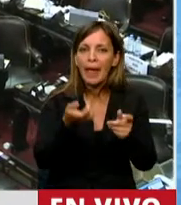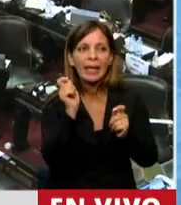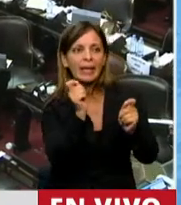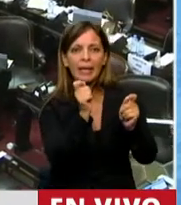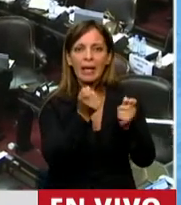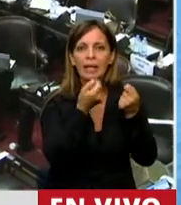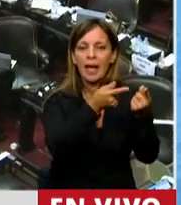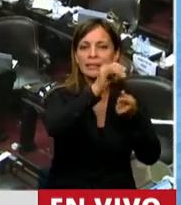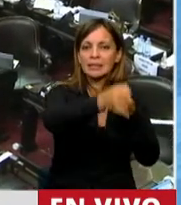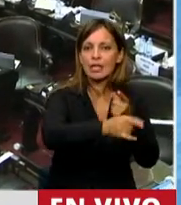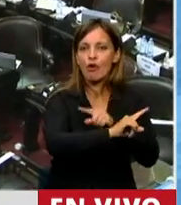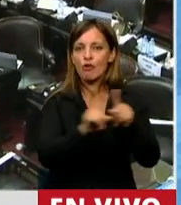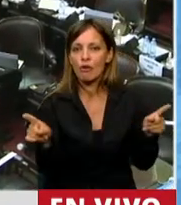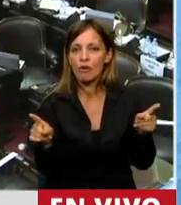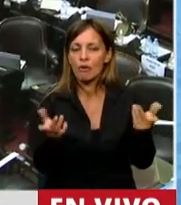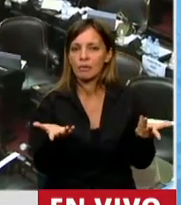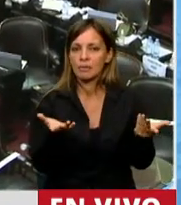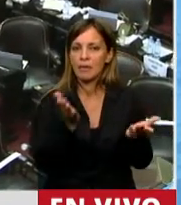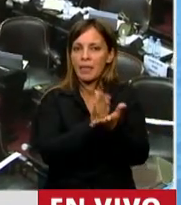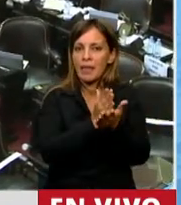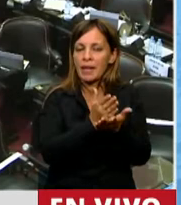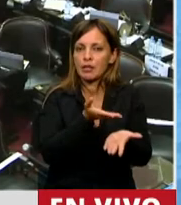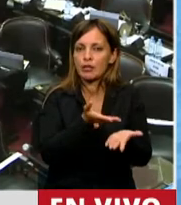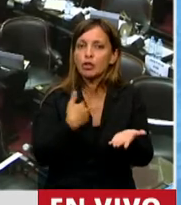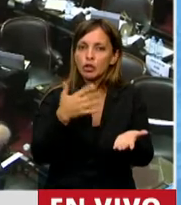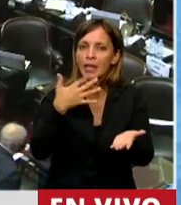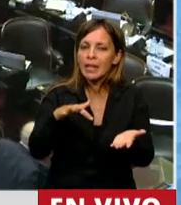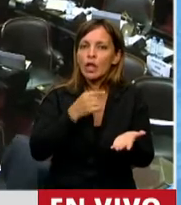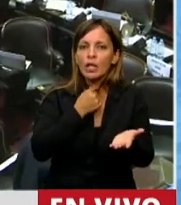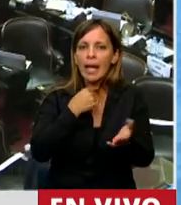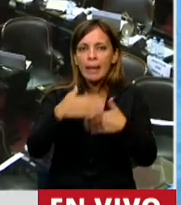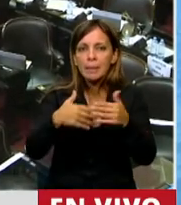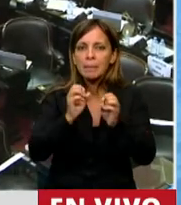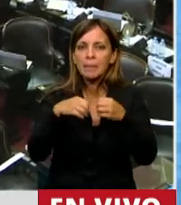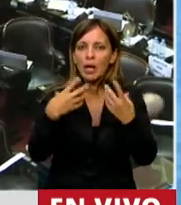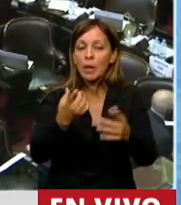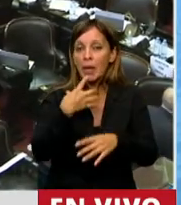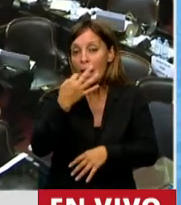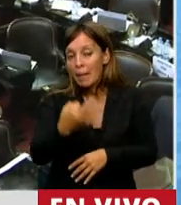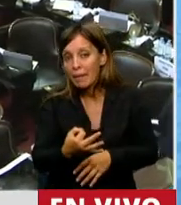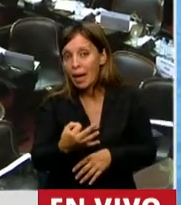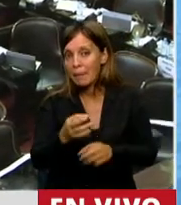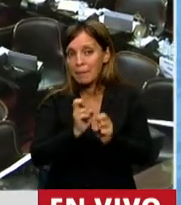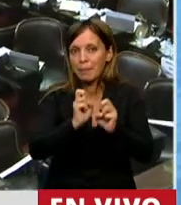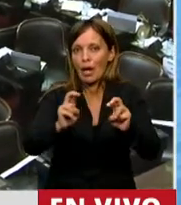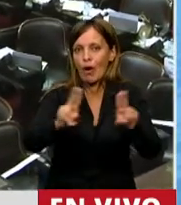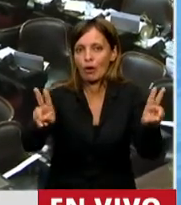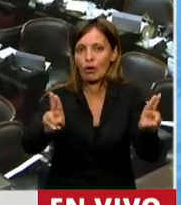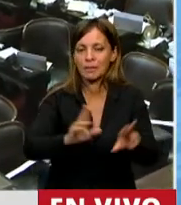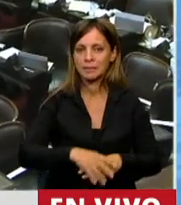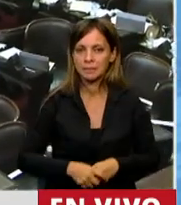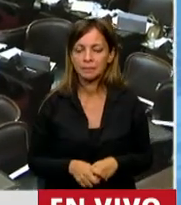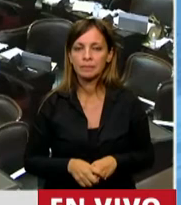asiste verdaderamente un mejor derecho. Yo entiendo que se haya querido mejorar, pero en realidad se empeoró